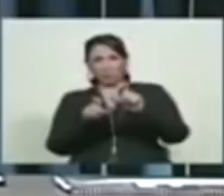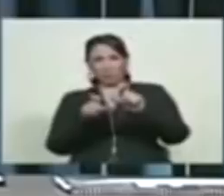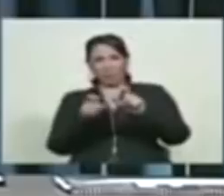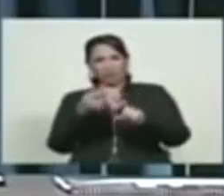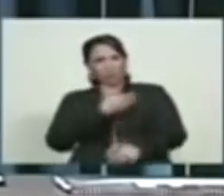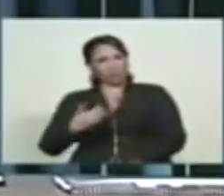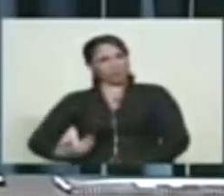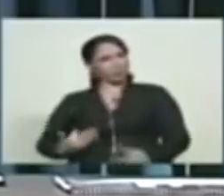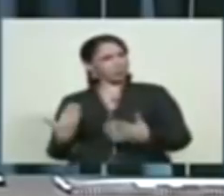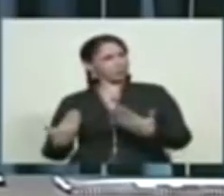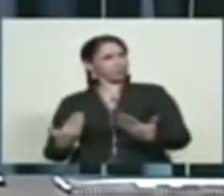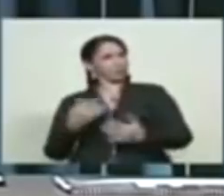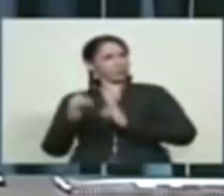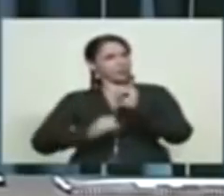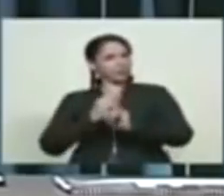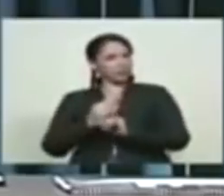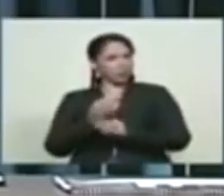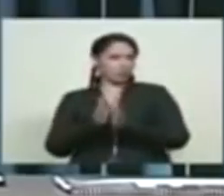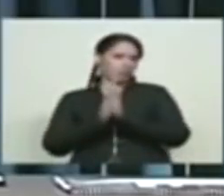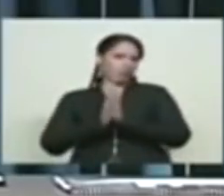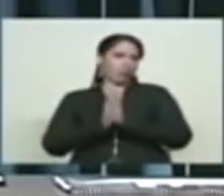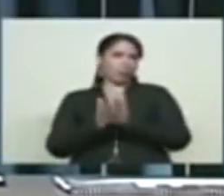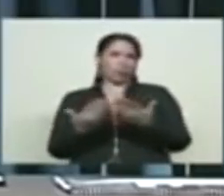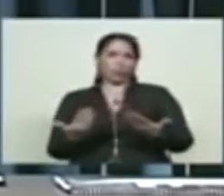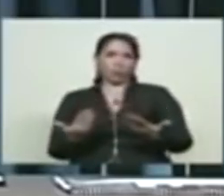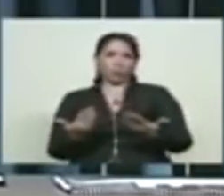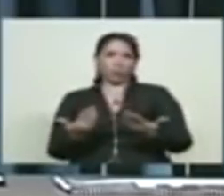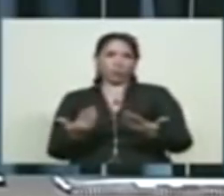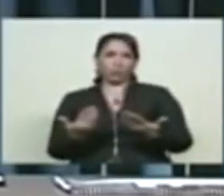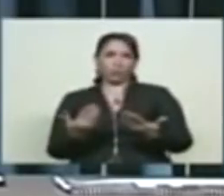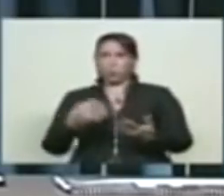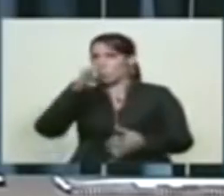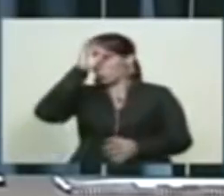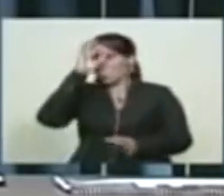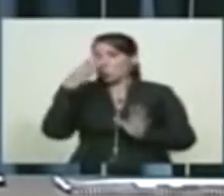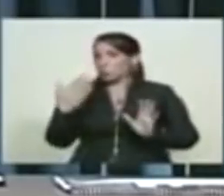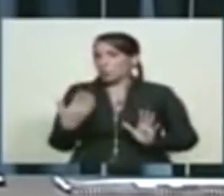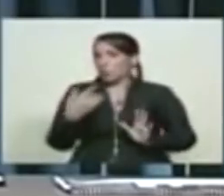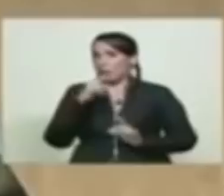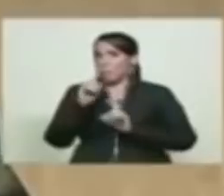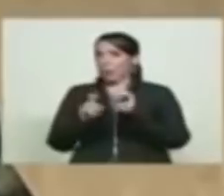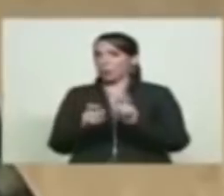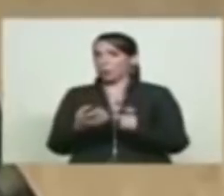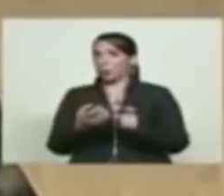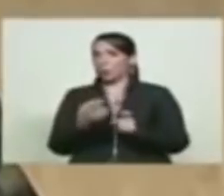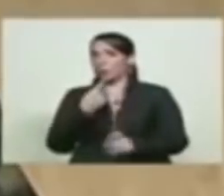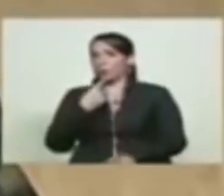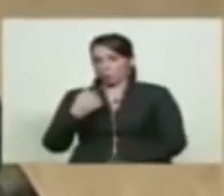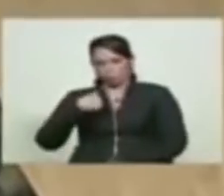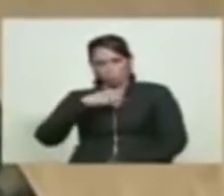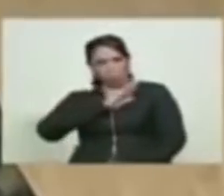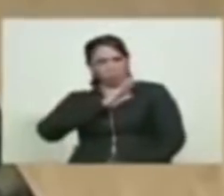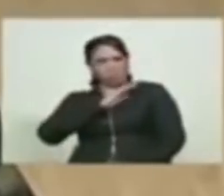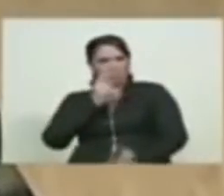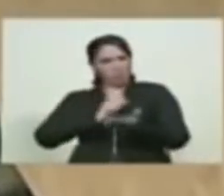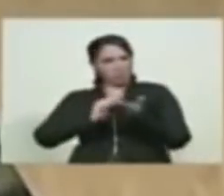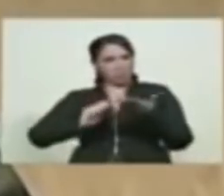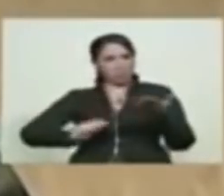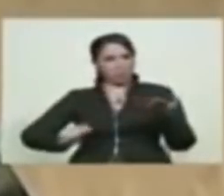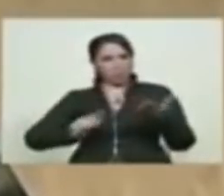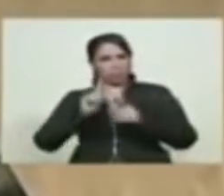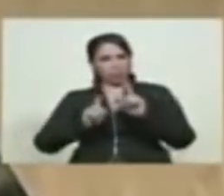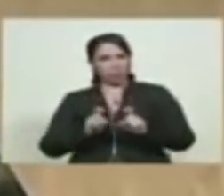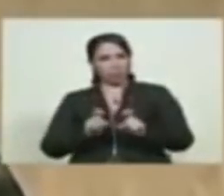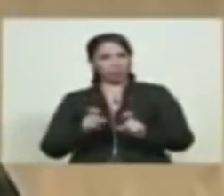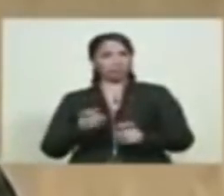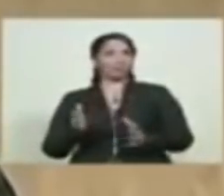rueda de prensa internacional eso, no sé de dónde sacaste la pregunta. ¿Te la orientaron desde Francia? No, la hice yo. ¿Tú mismo? Sí. Ah, imagínate